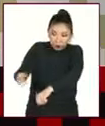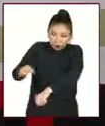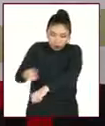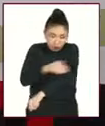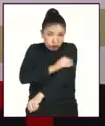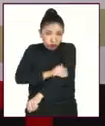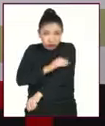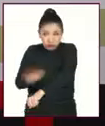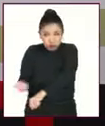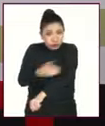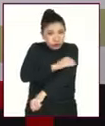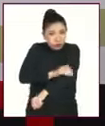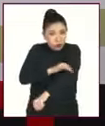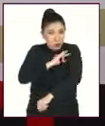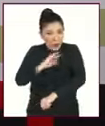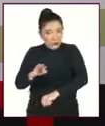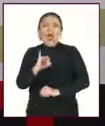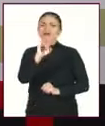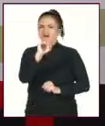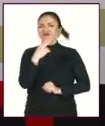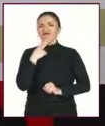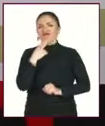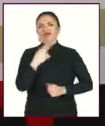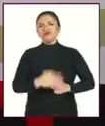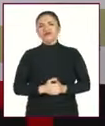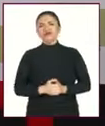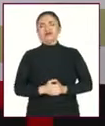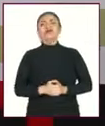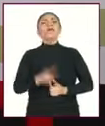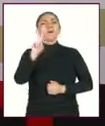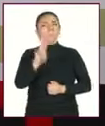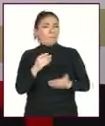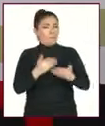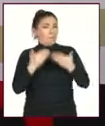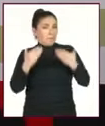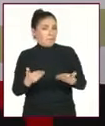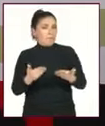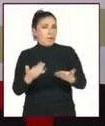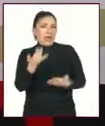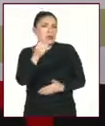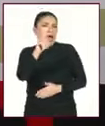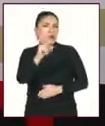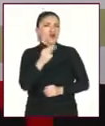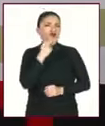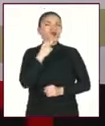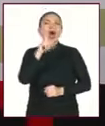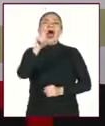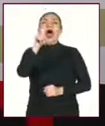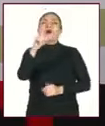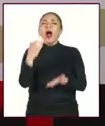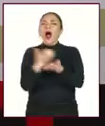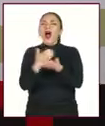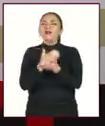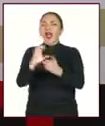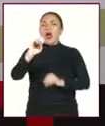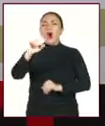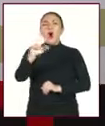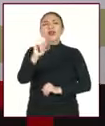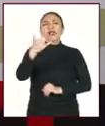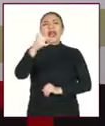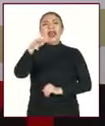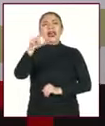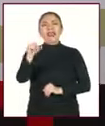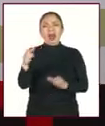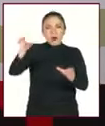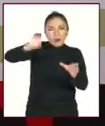puede ayudarnos. Sí, ahora ya no se usa tanto el agua oxigenada o algún otro, o